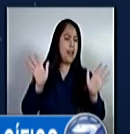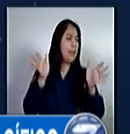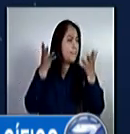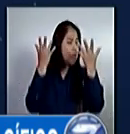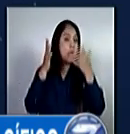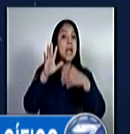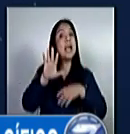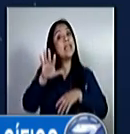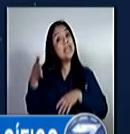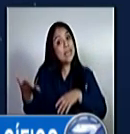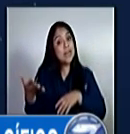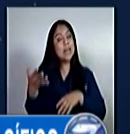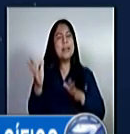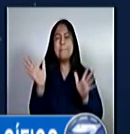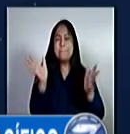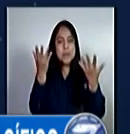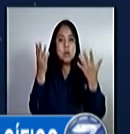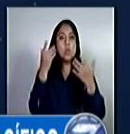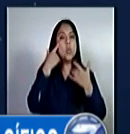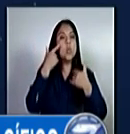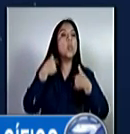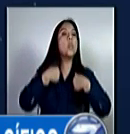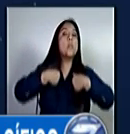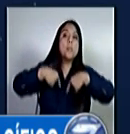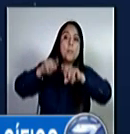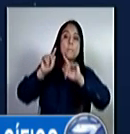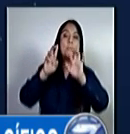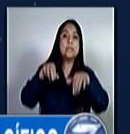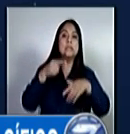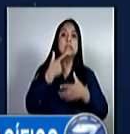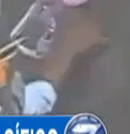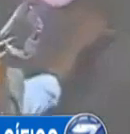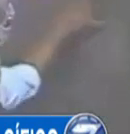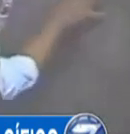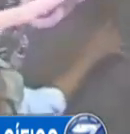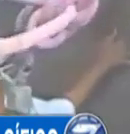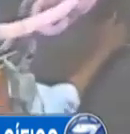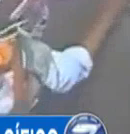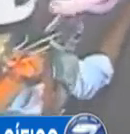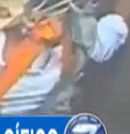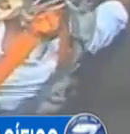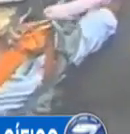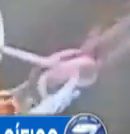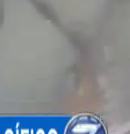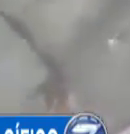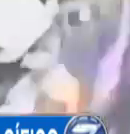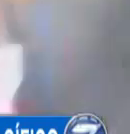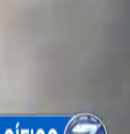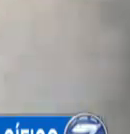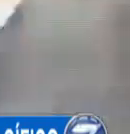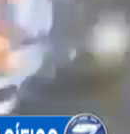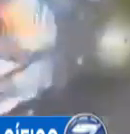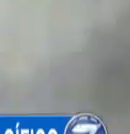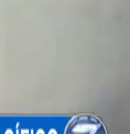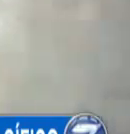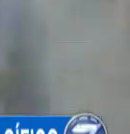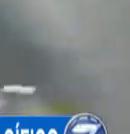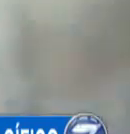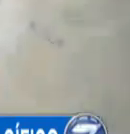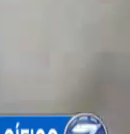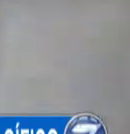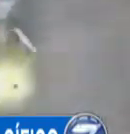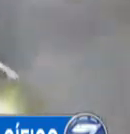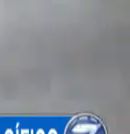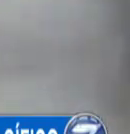de ayer, el personal de la Dirección de Agua y Saneamiento pudo ingresar a un pozo de